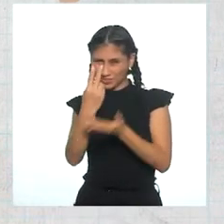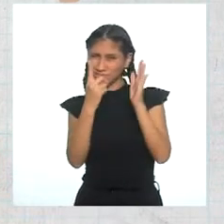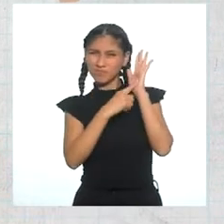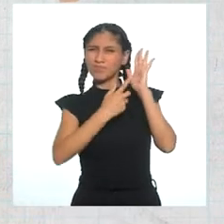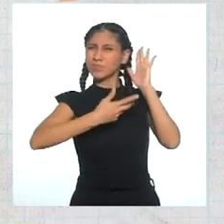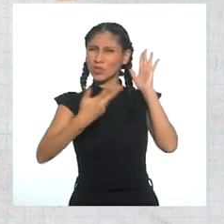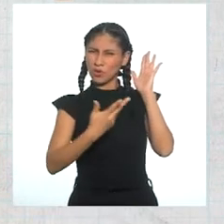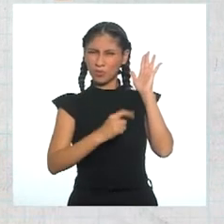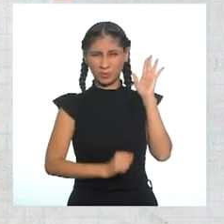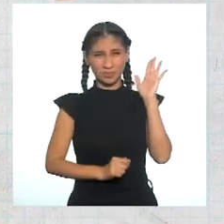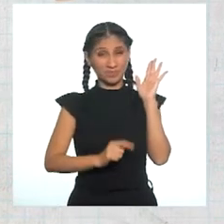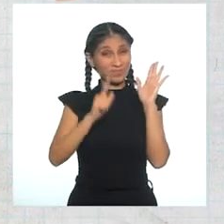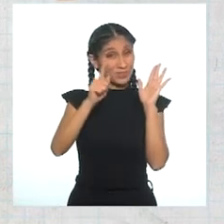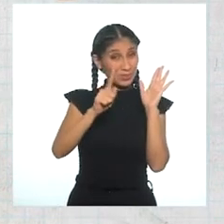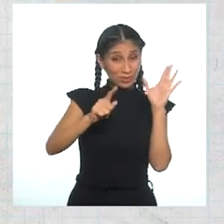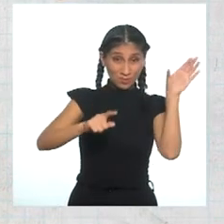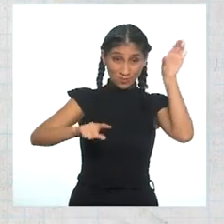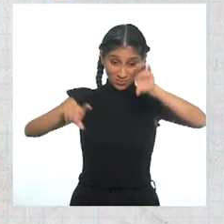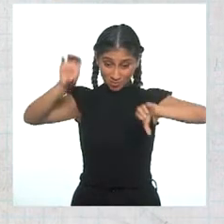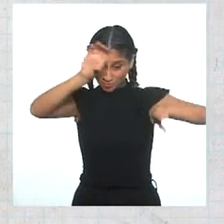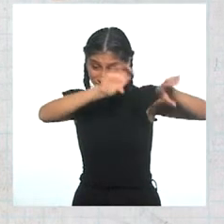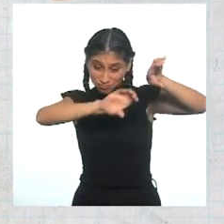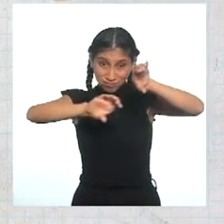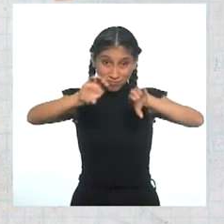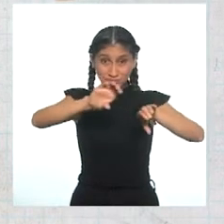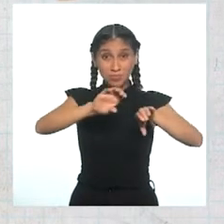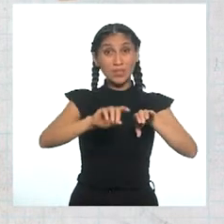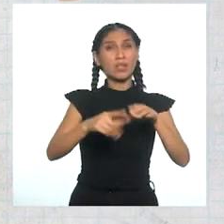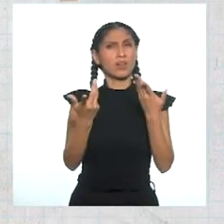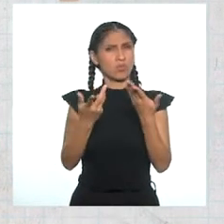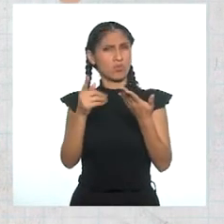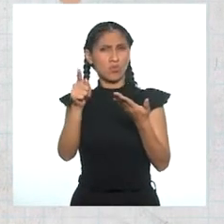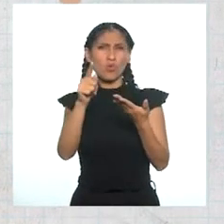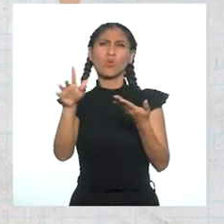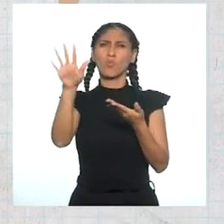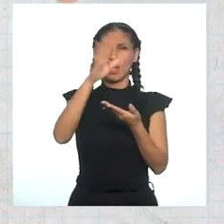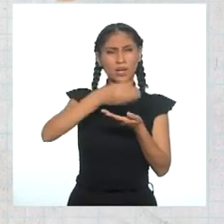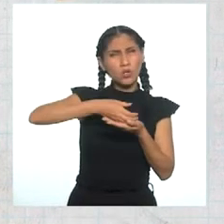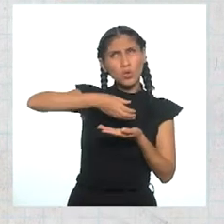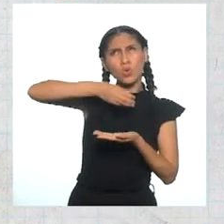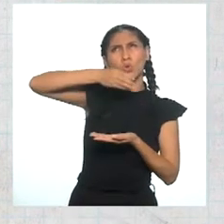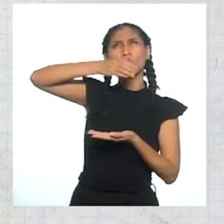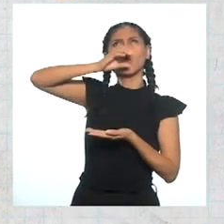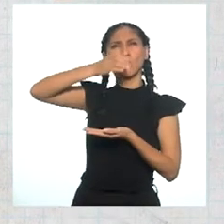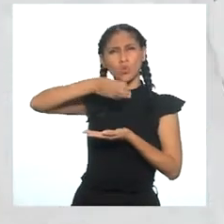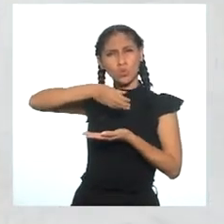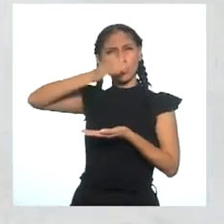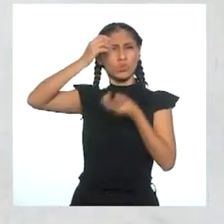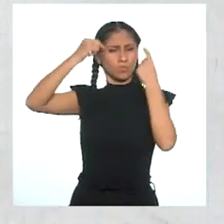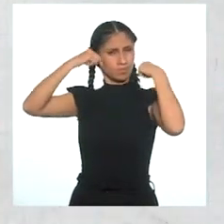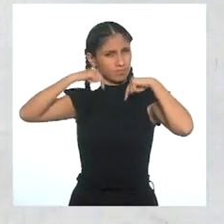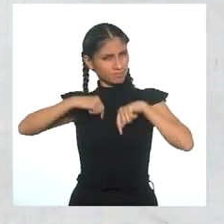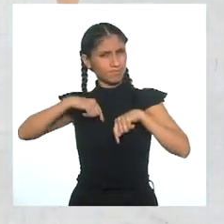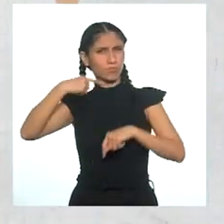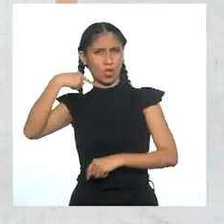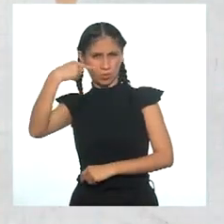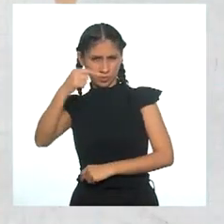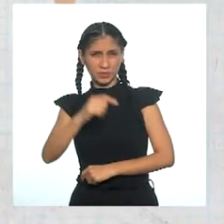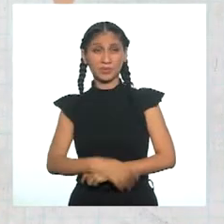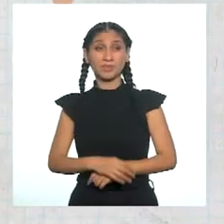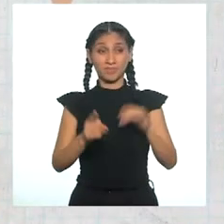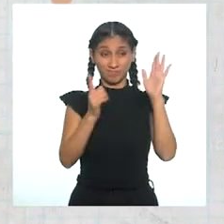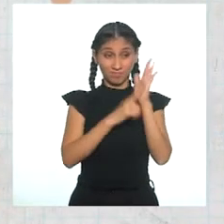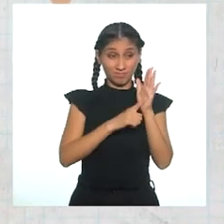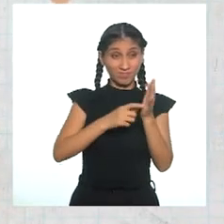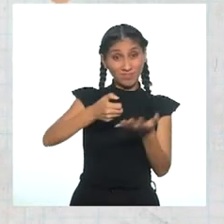que debes llenar y beber durante el día para cubrir el consumo diario recomendado. Taza